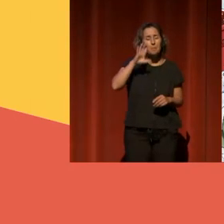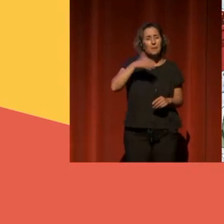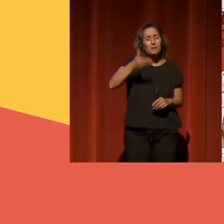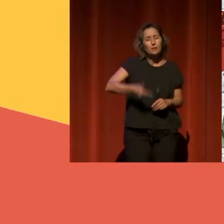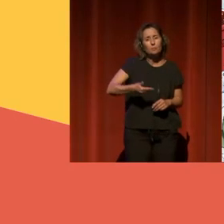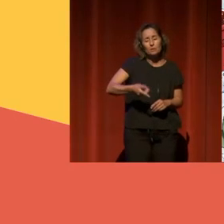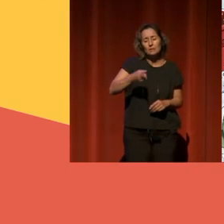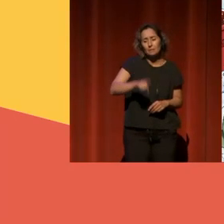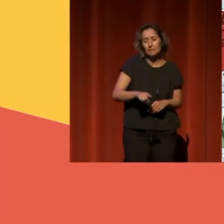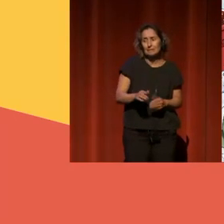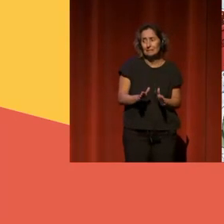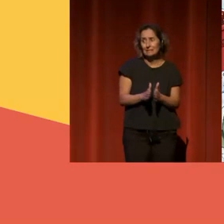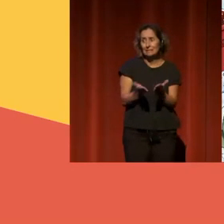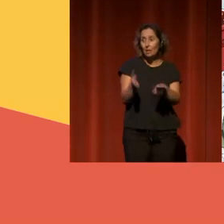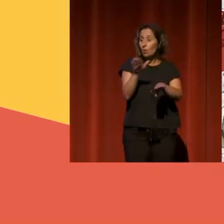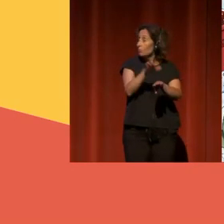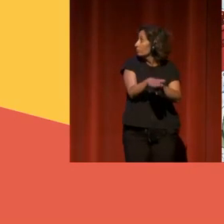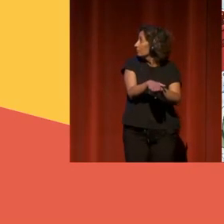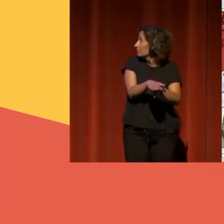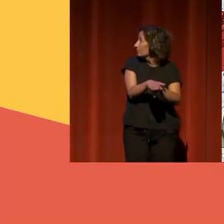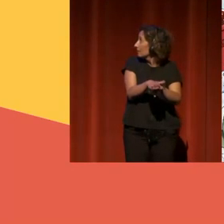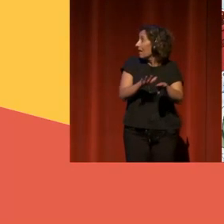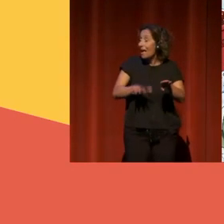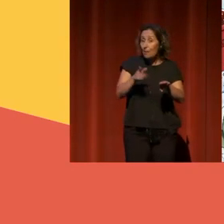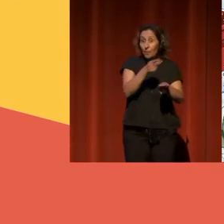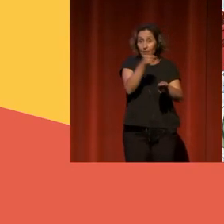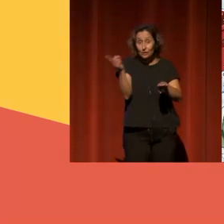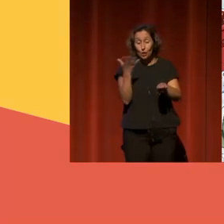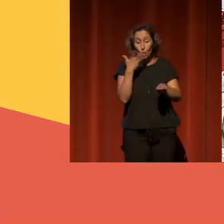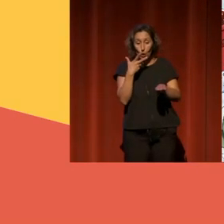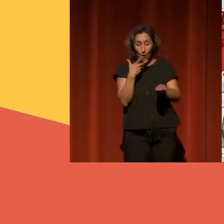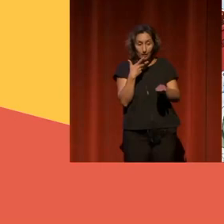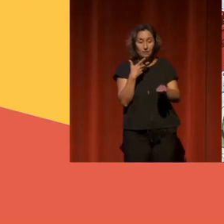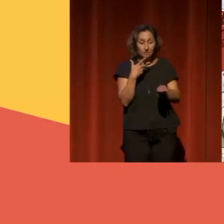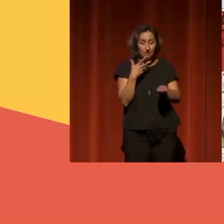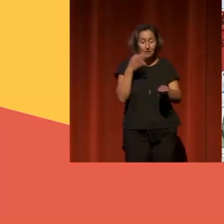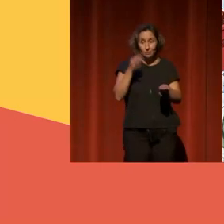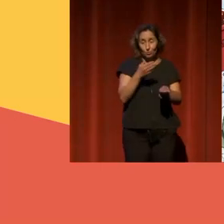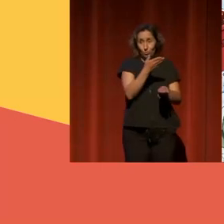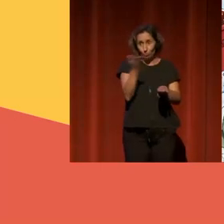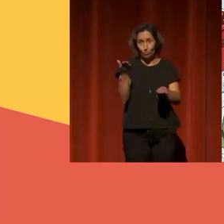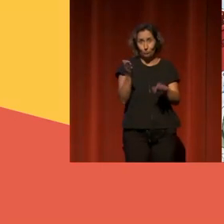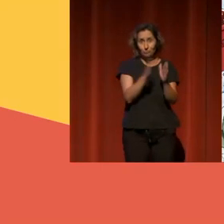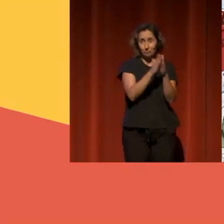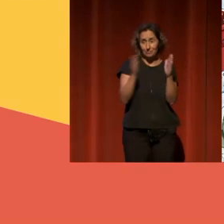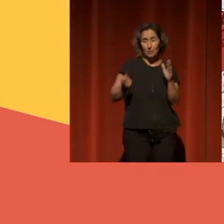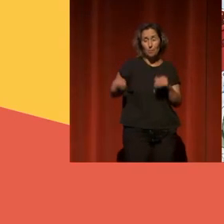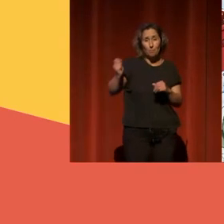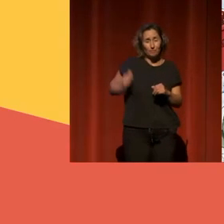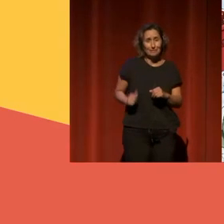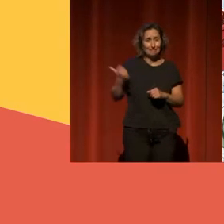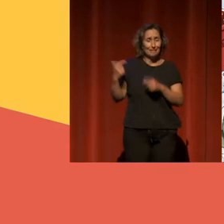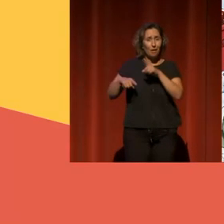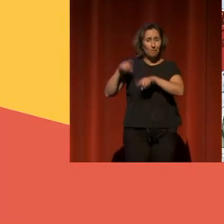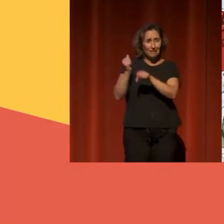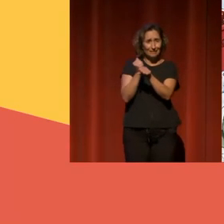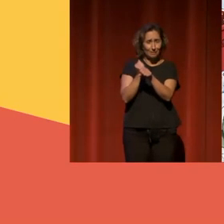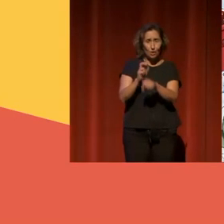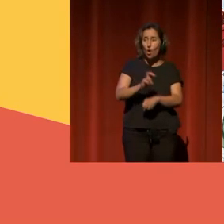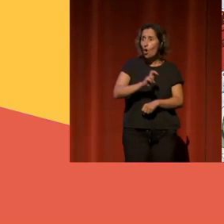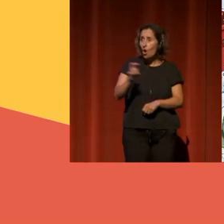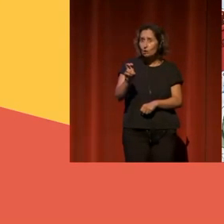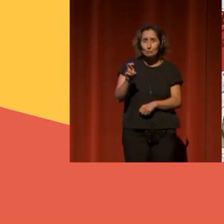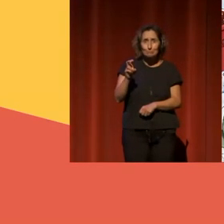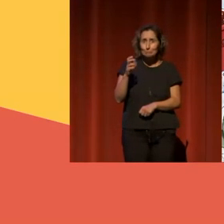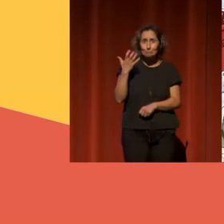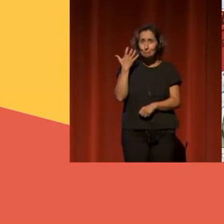mostraros las portadas porque en algunos casos los conocéis, seguro que hay profesionales de bibliotecas que han trabajado con este material, pero otros a lo mejor los habéis